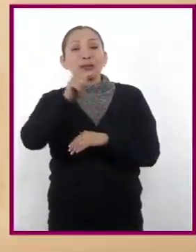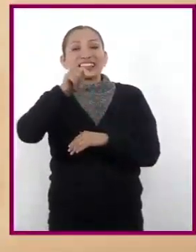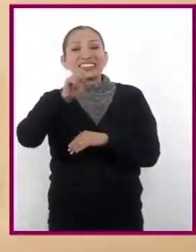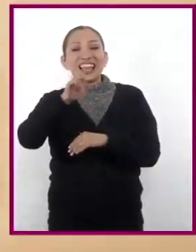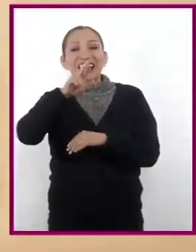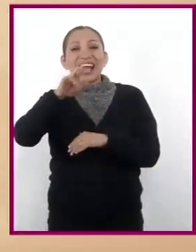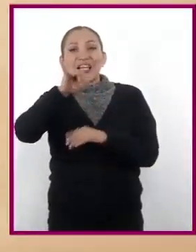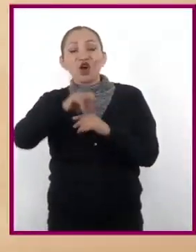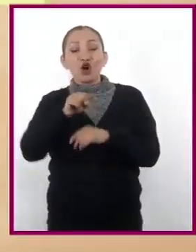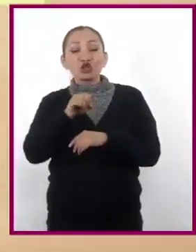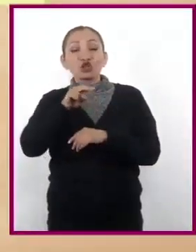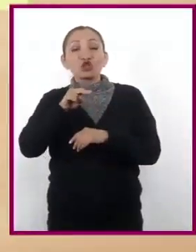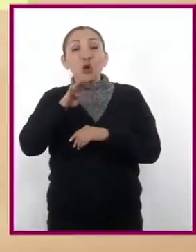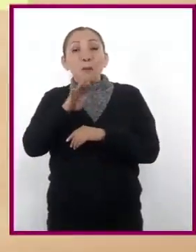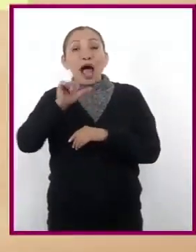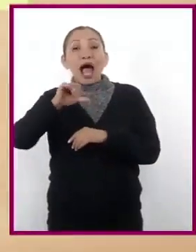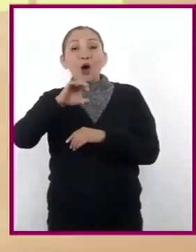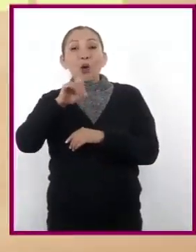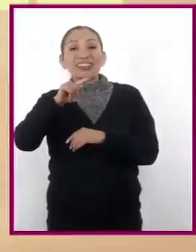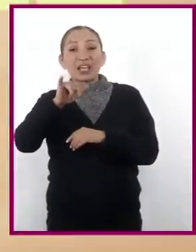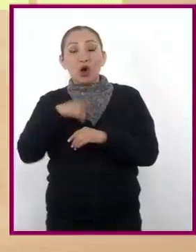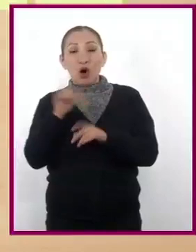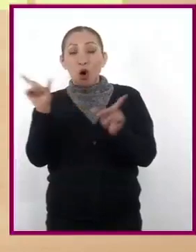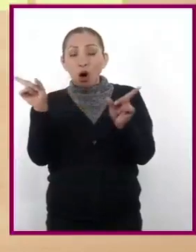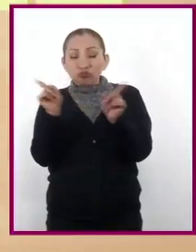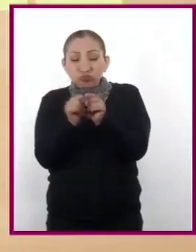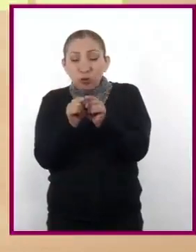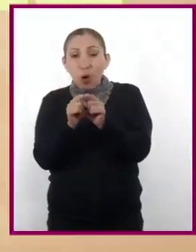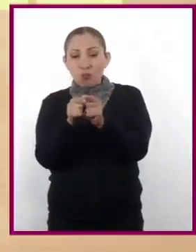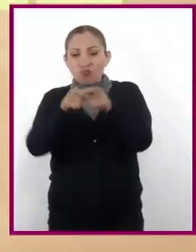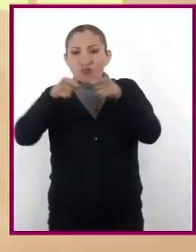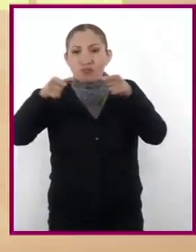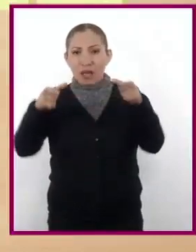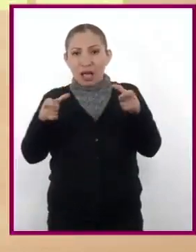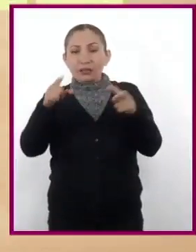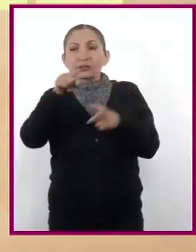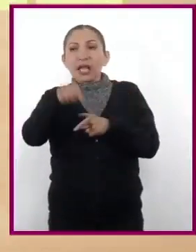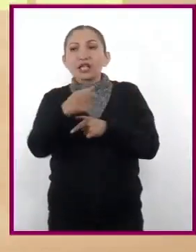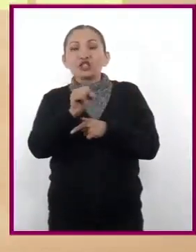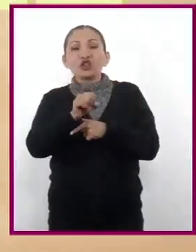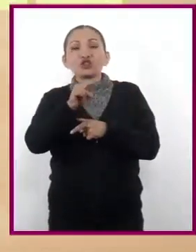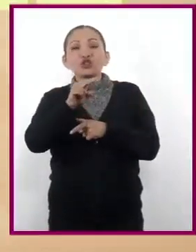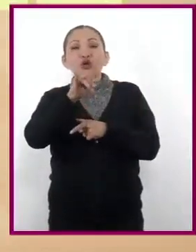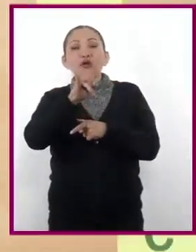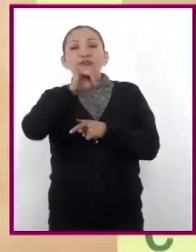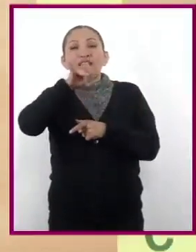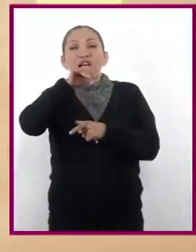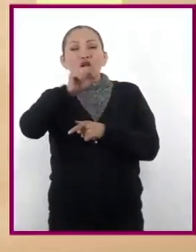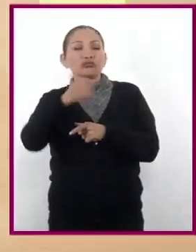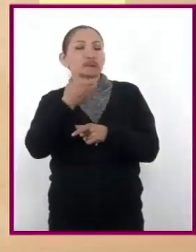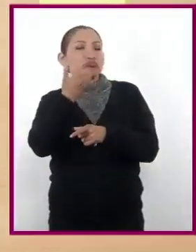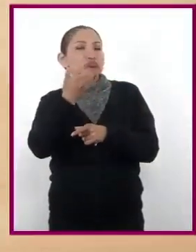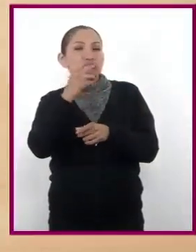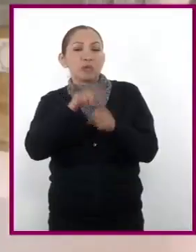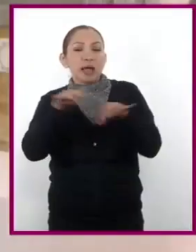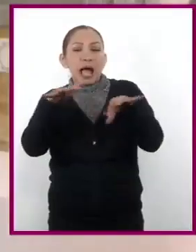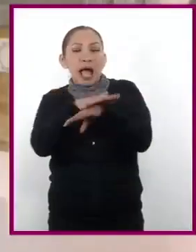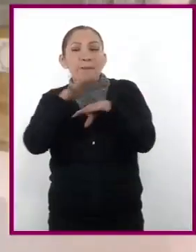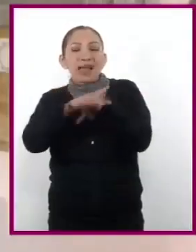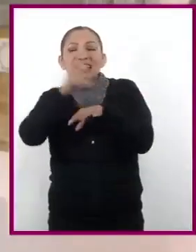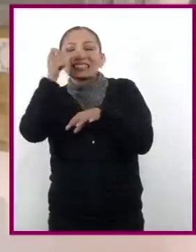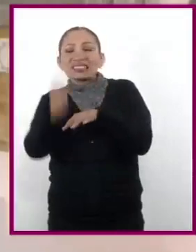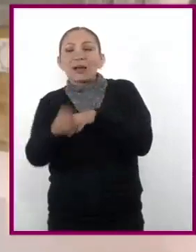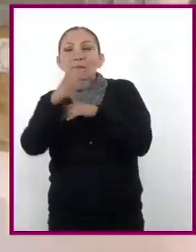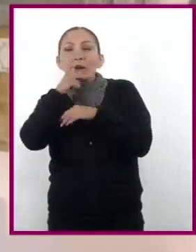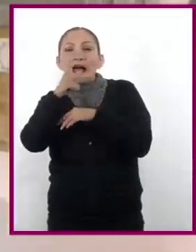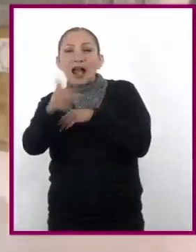o subacuático. Y los diminutivos o aumentativos son sufijos de uso común que modifican el significado